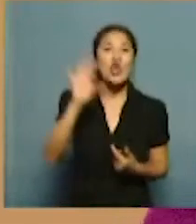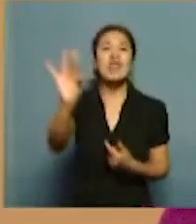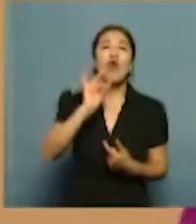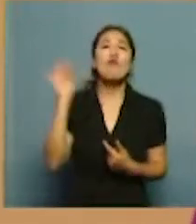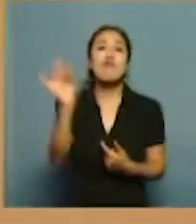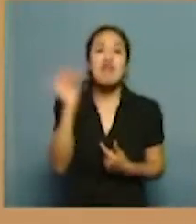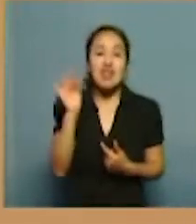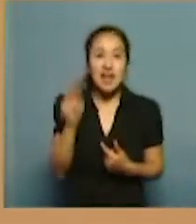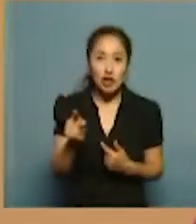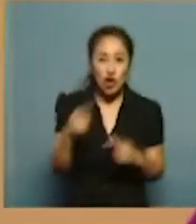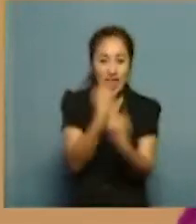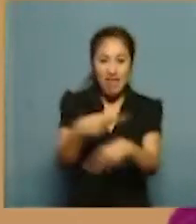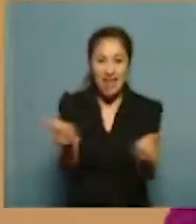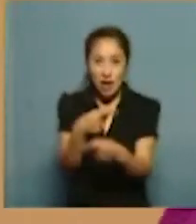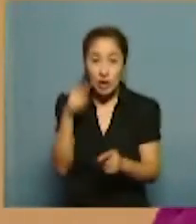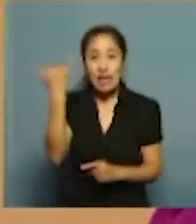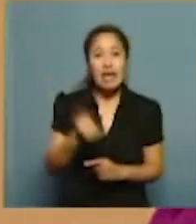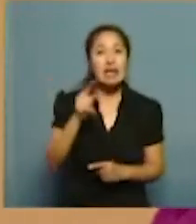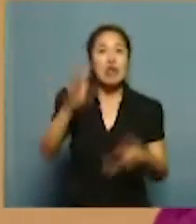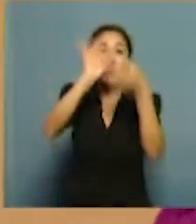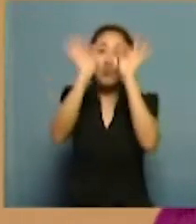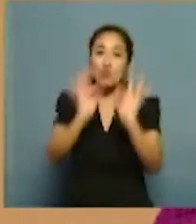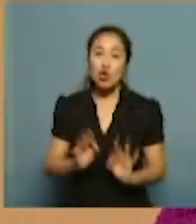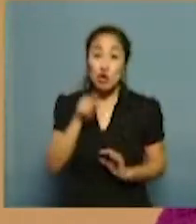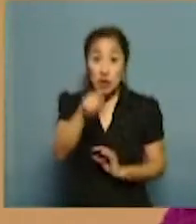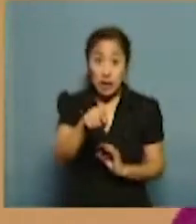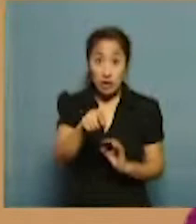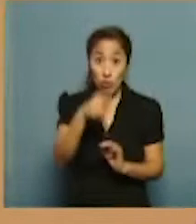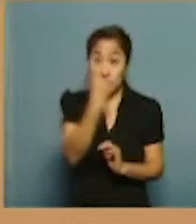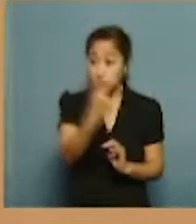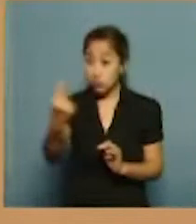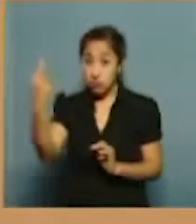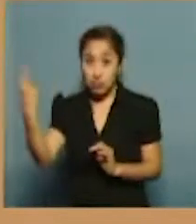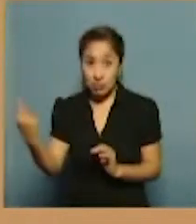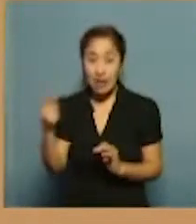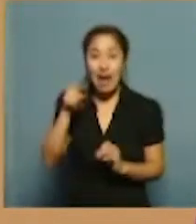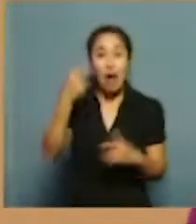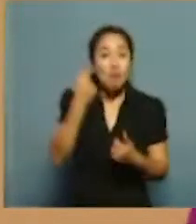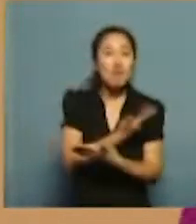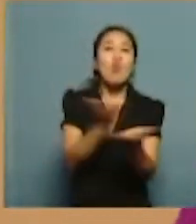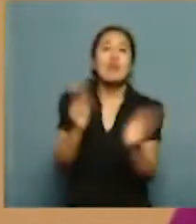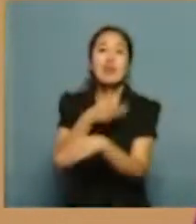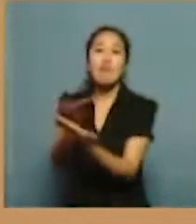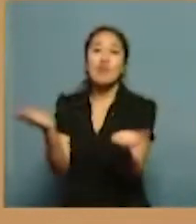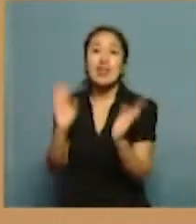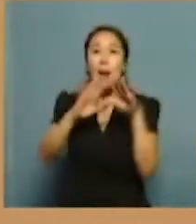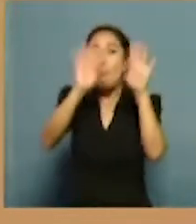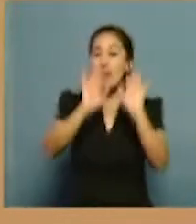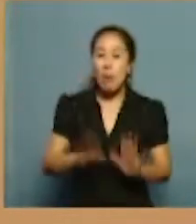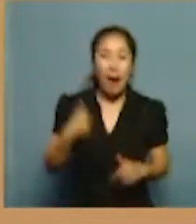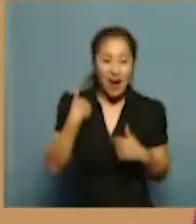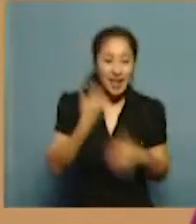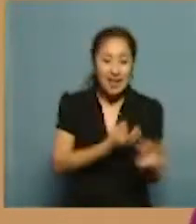de orquesta tienen un proyecto donde tienen que hacer las presentaciones o sea preparar a sus